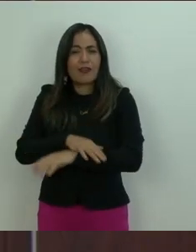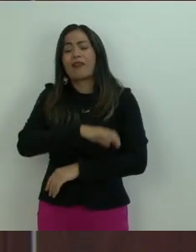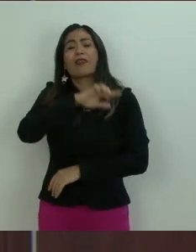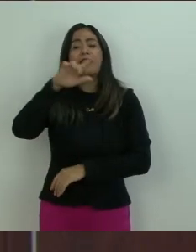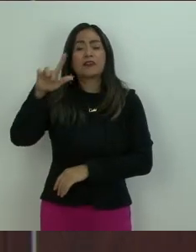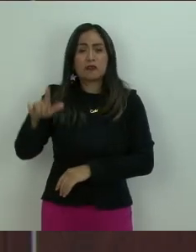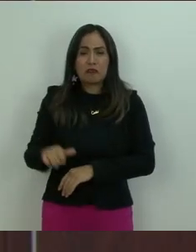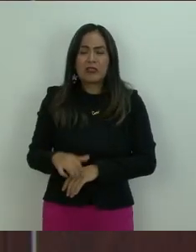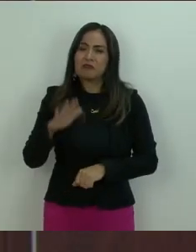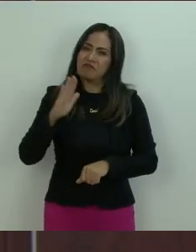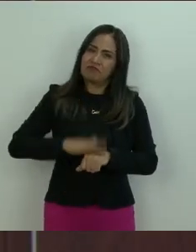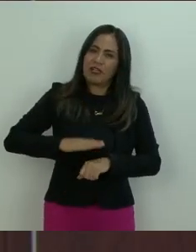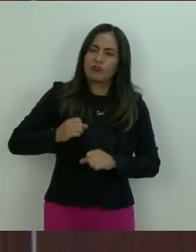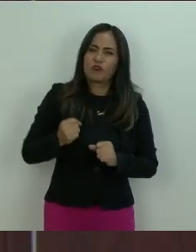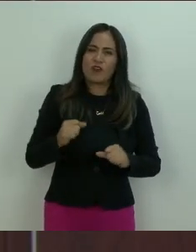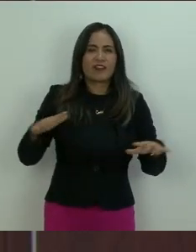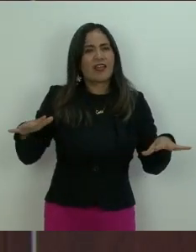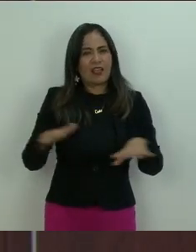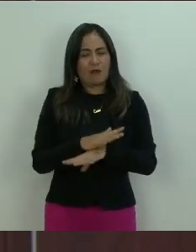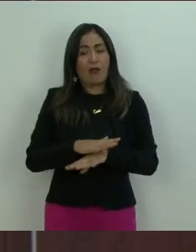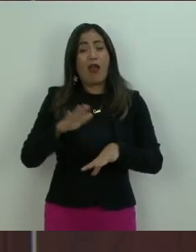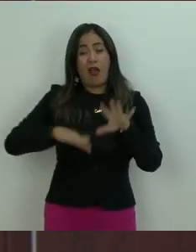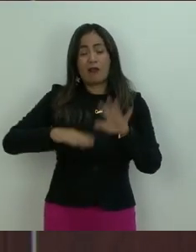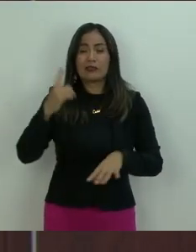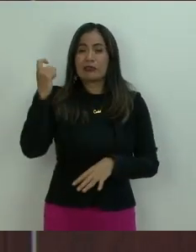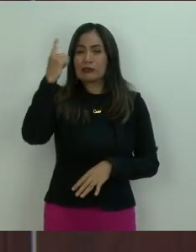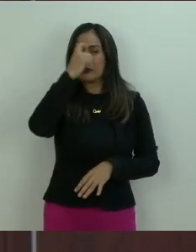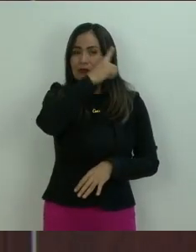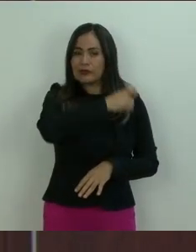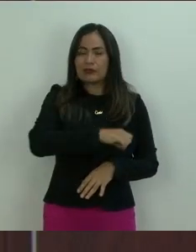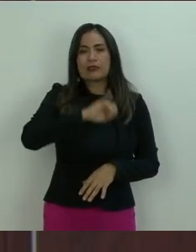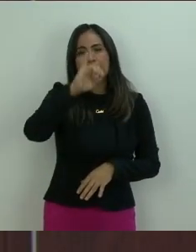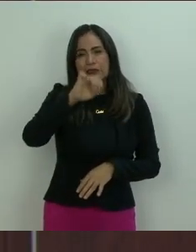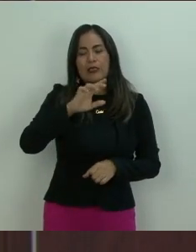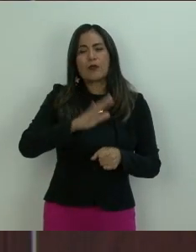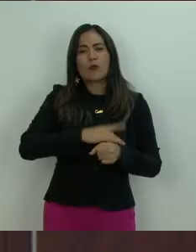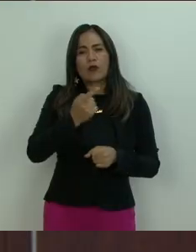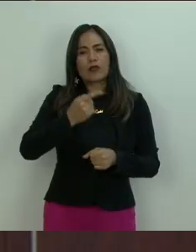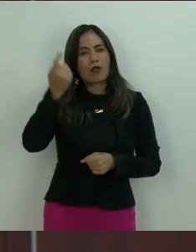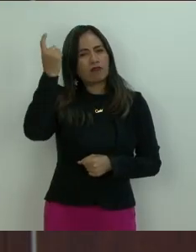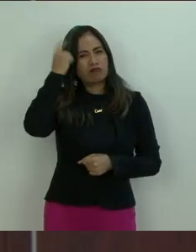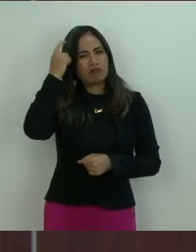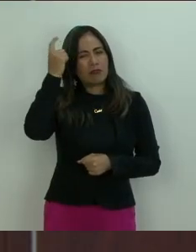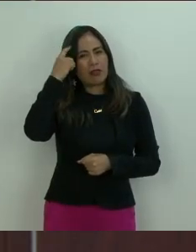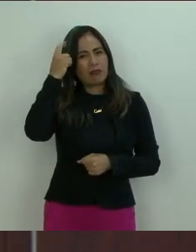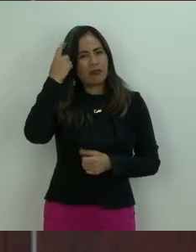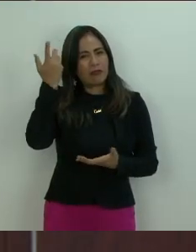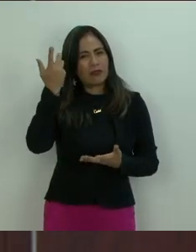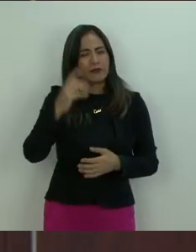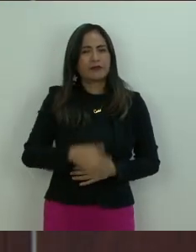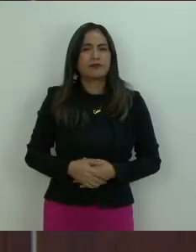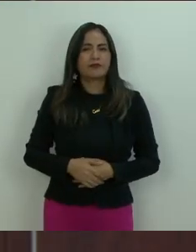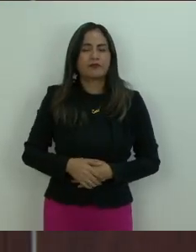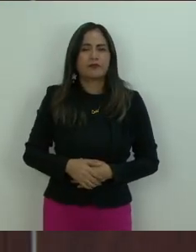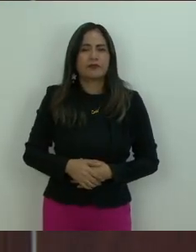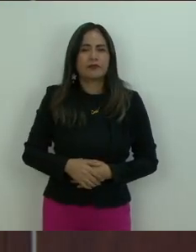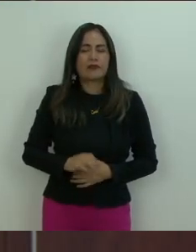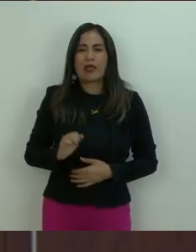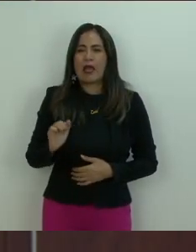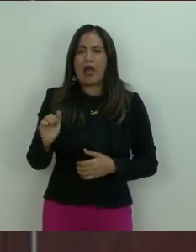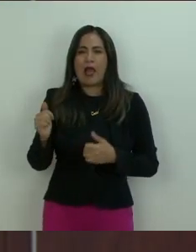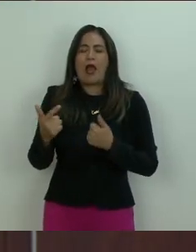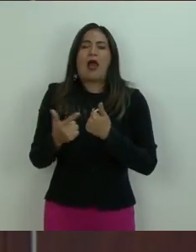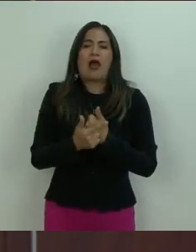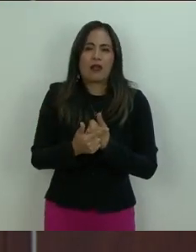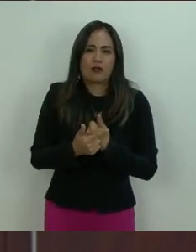generar cambios que se ven muy complejos porque en mucho tienen que ver con la mentalidad de algo que viene con